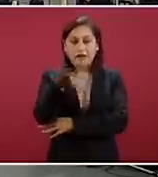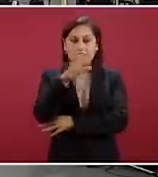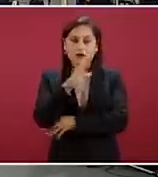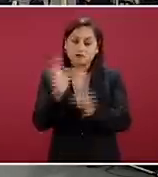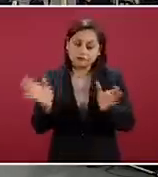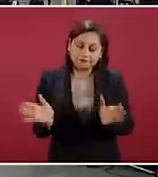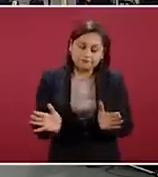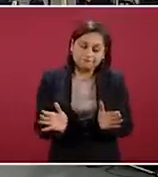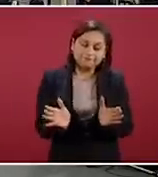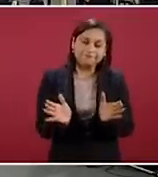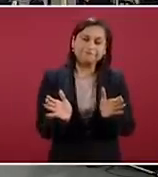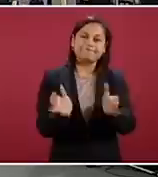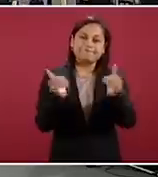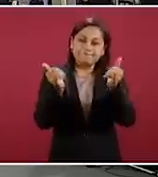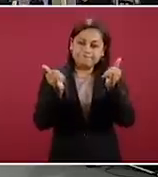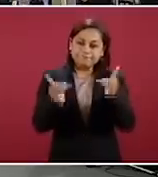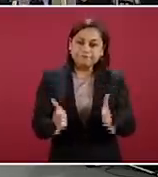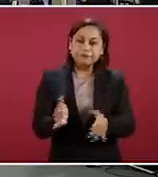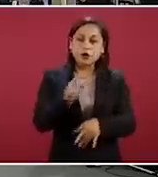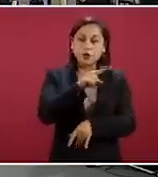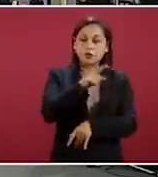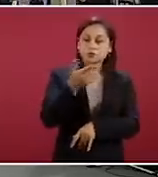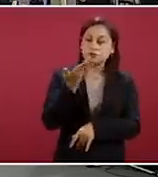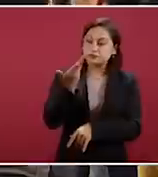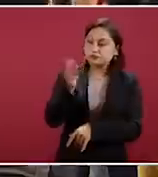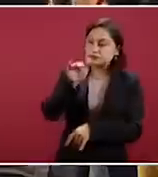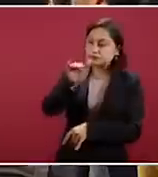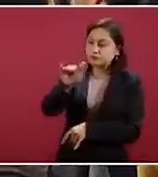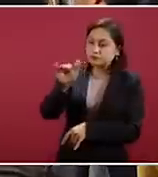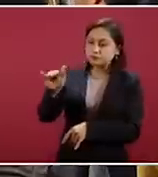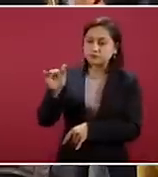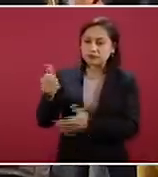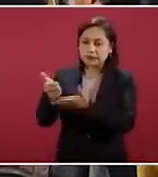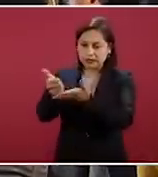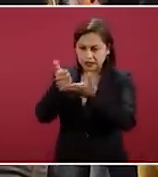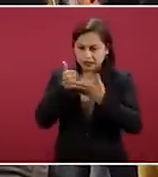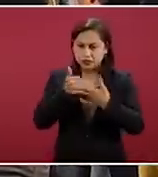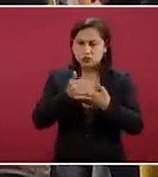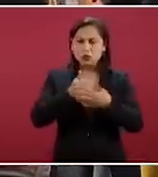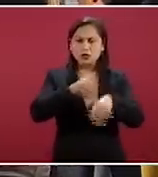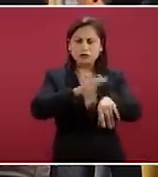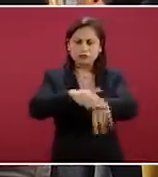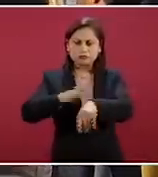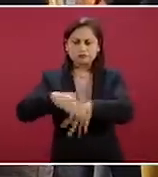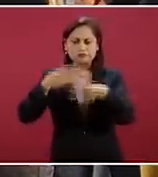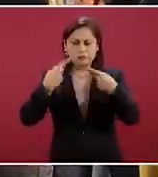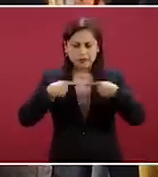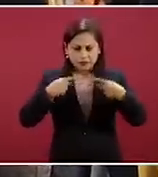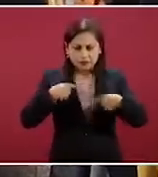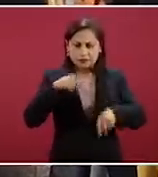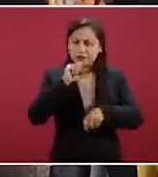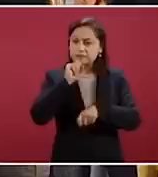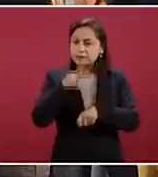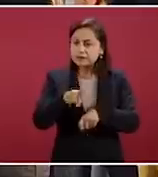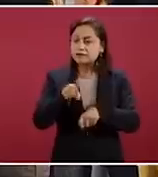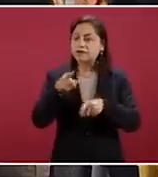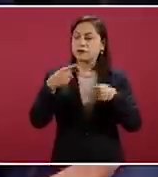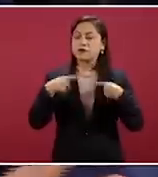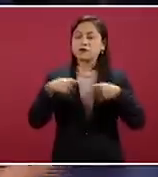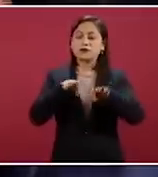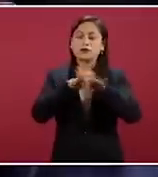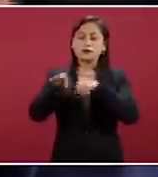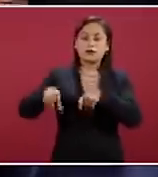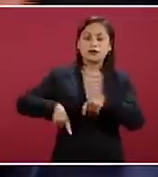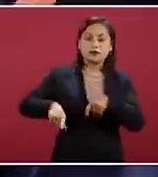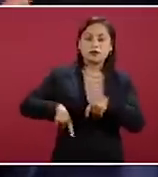pedido usted ayuda no solamente a los ciudadanos, a los propios funcionarios, de que pues, hay que moverlo porque esto está muy